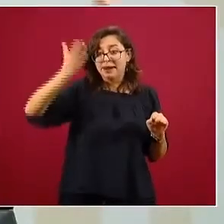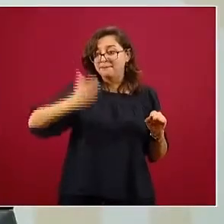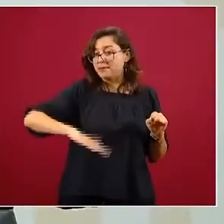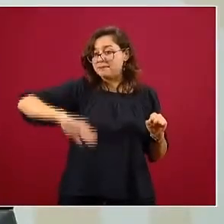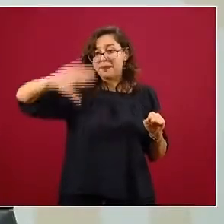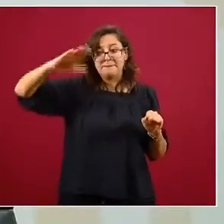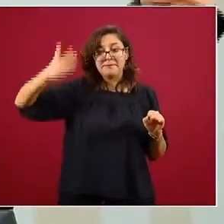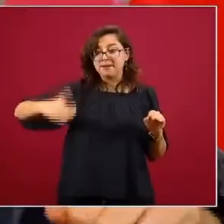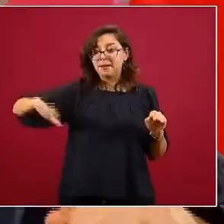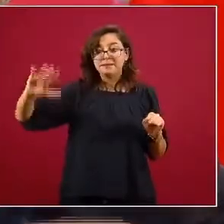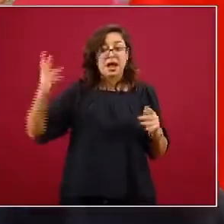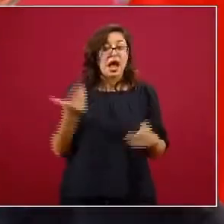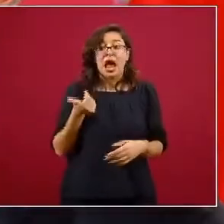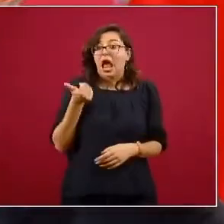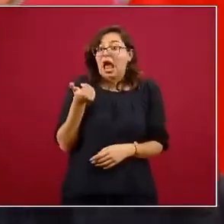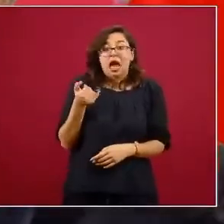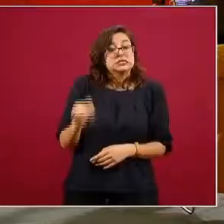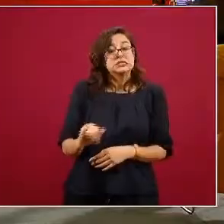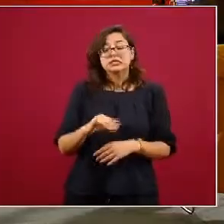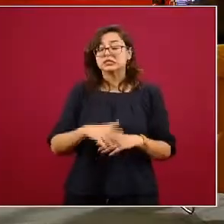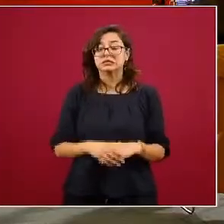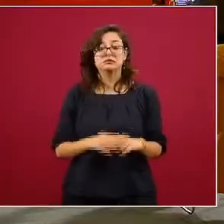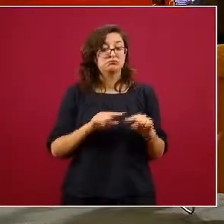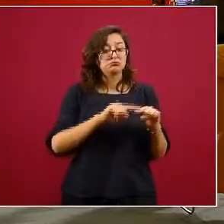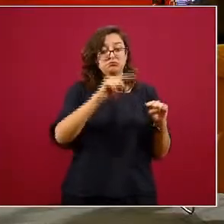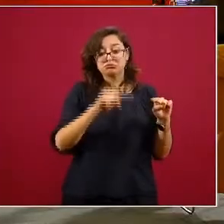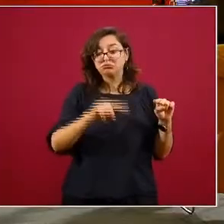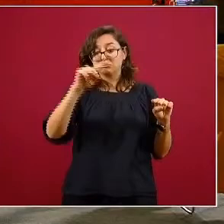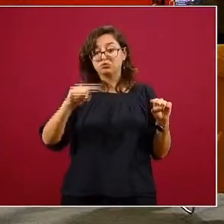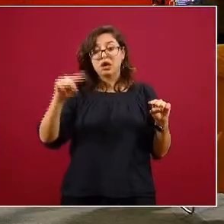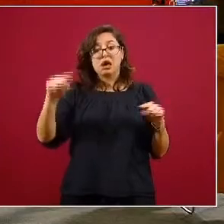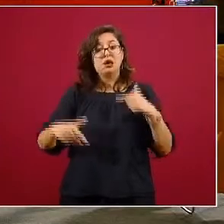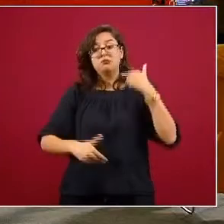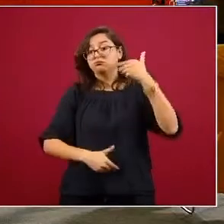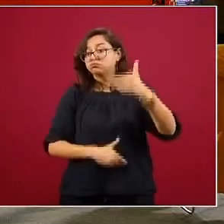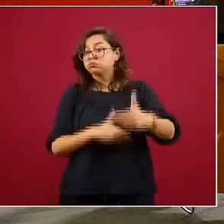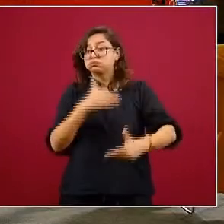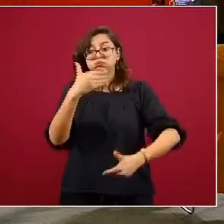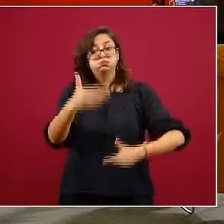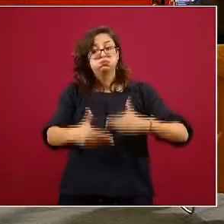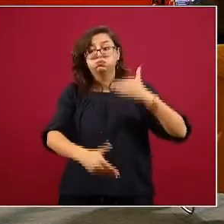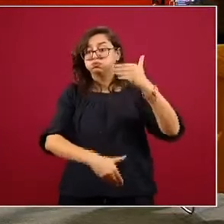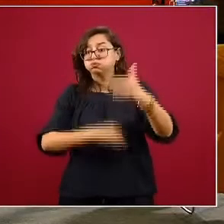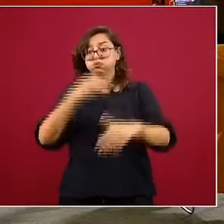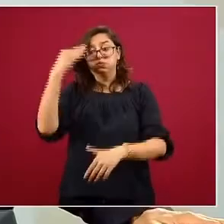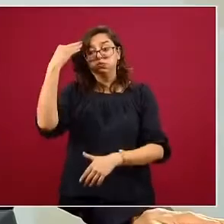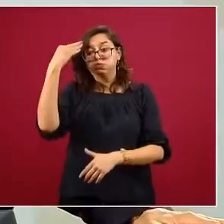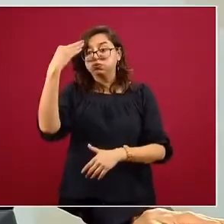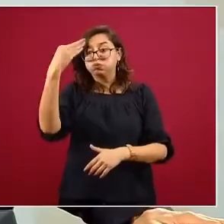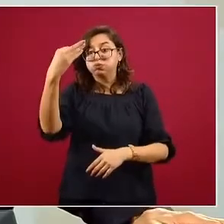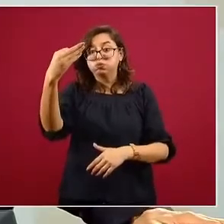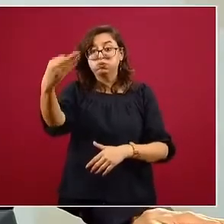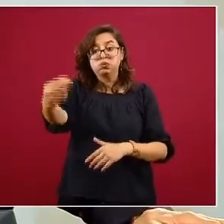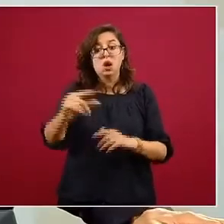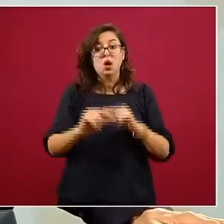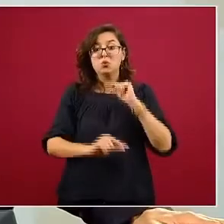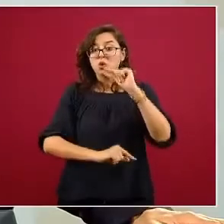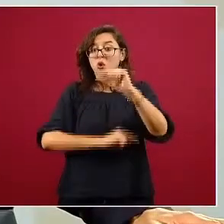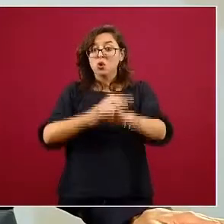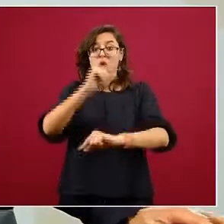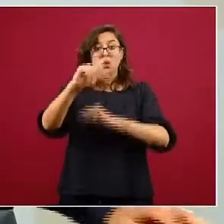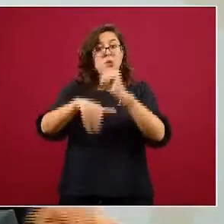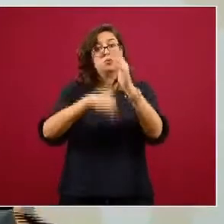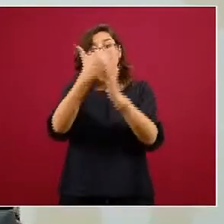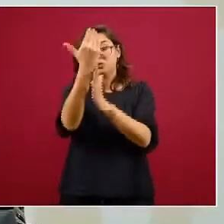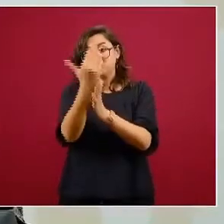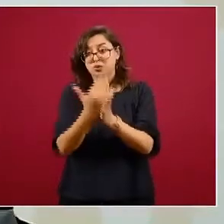repunta, baja, repunta, baja, repunta, hasta que eventualmente se acabe la epidemia. Muchas